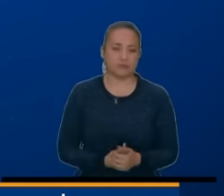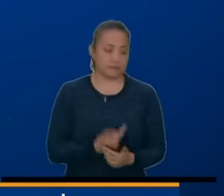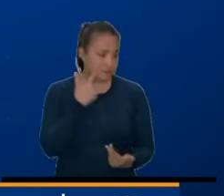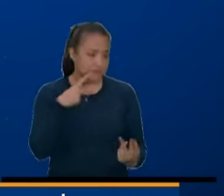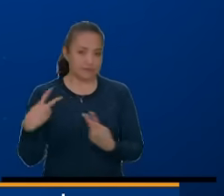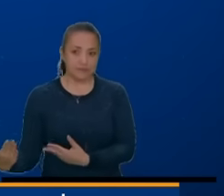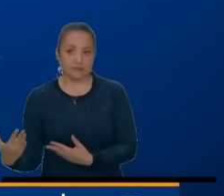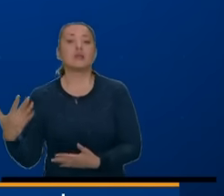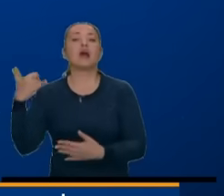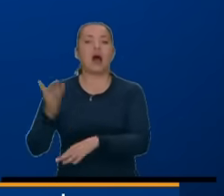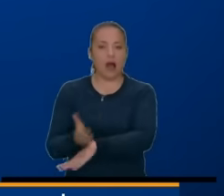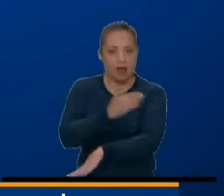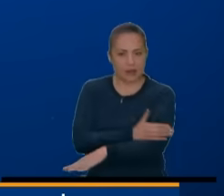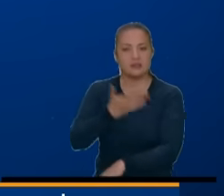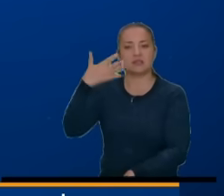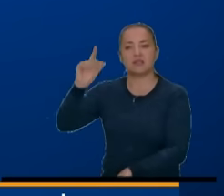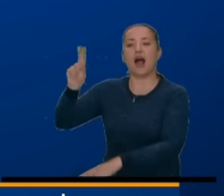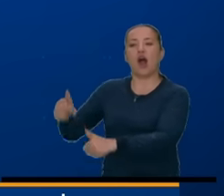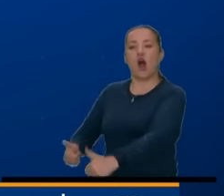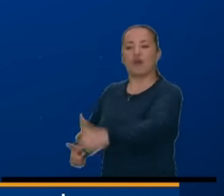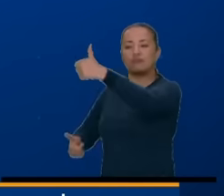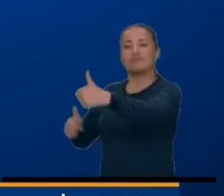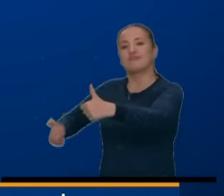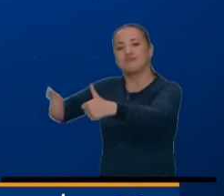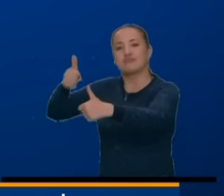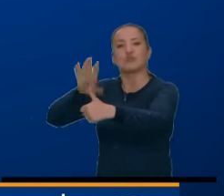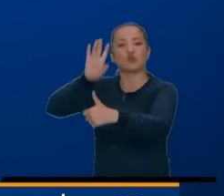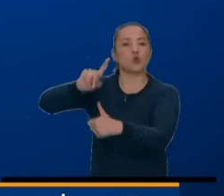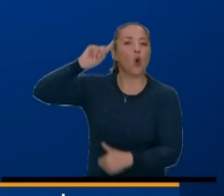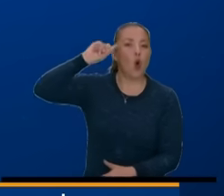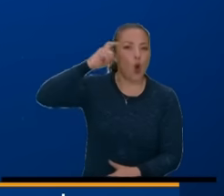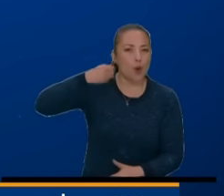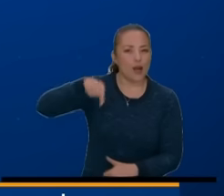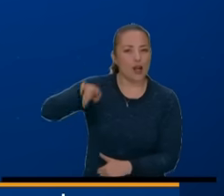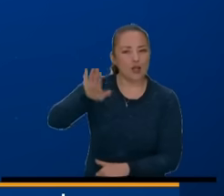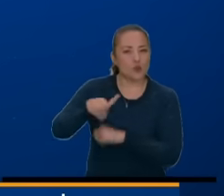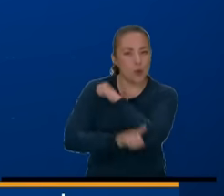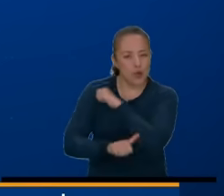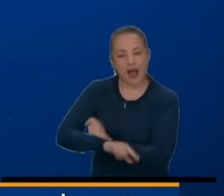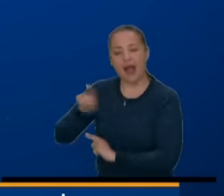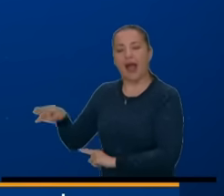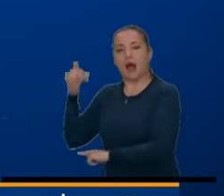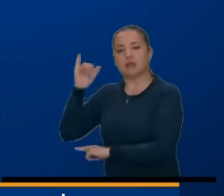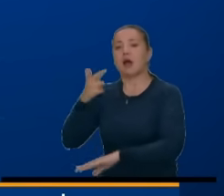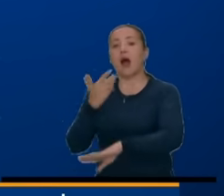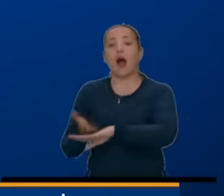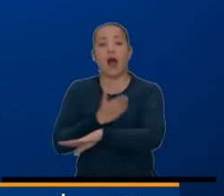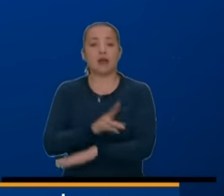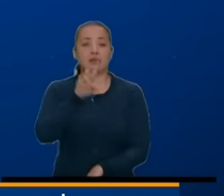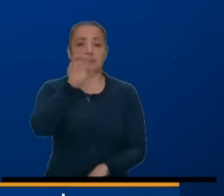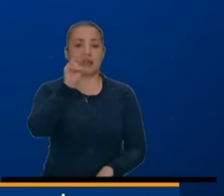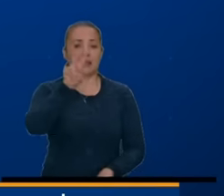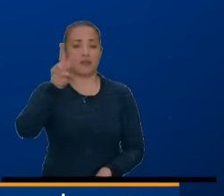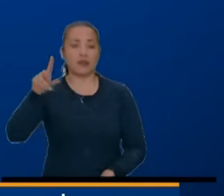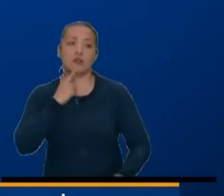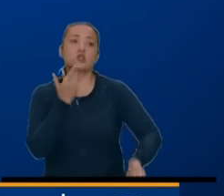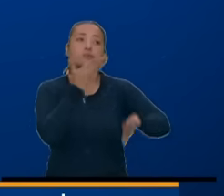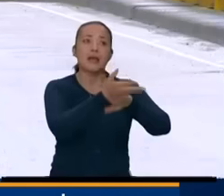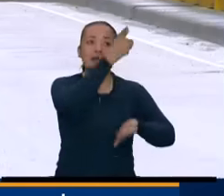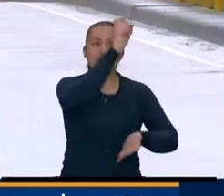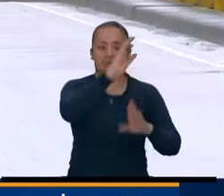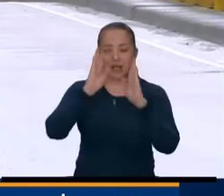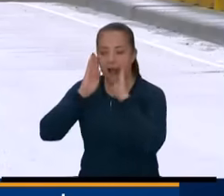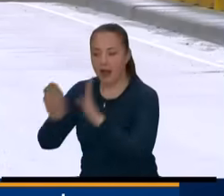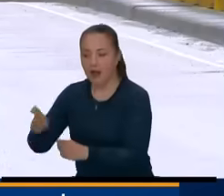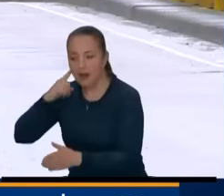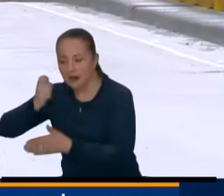que fueron ratificados por los gobernadores de Boyacá y Casanare, que pidieron en 2022 una revisión urgente. Que se había